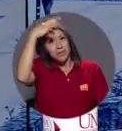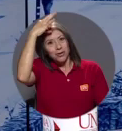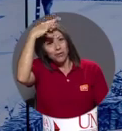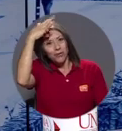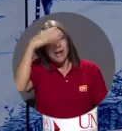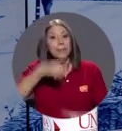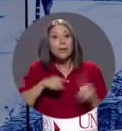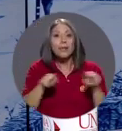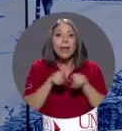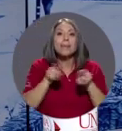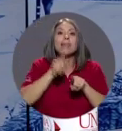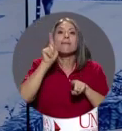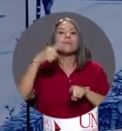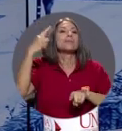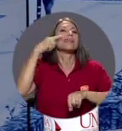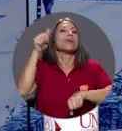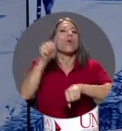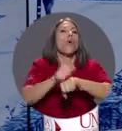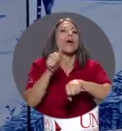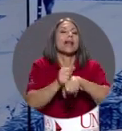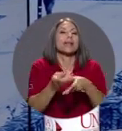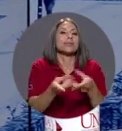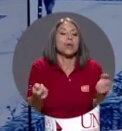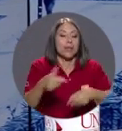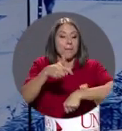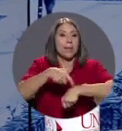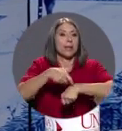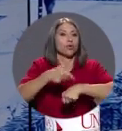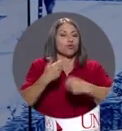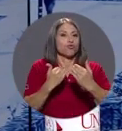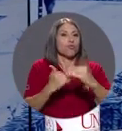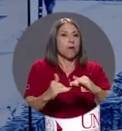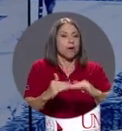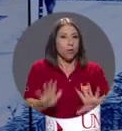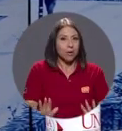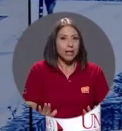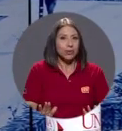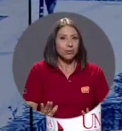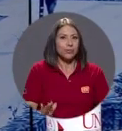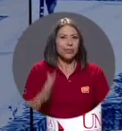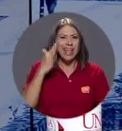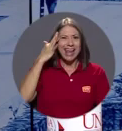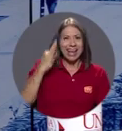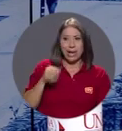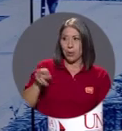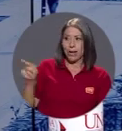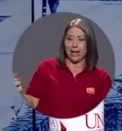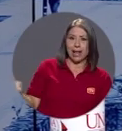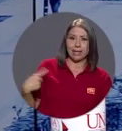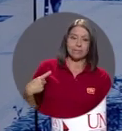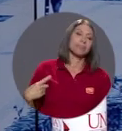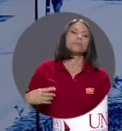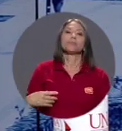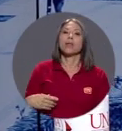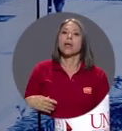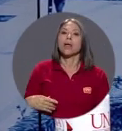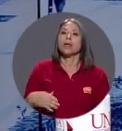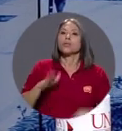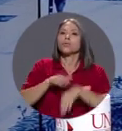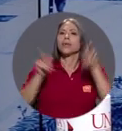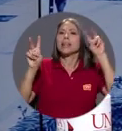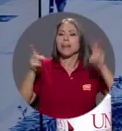un poco, pero también hay que llevar a soluciones concretas y plazos concretos. Creo que en esa pregunta que Maribel nos